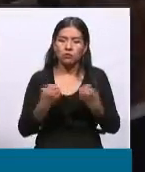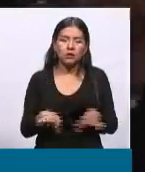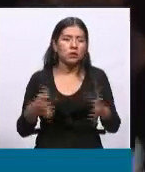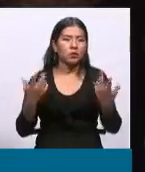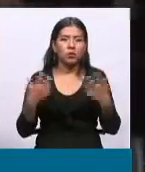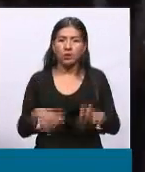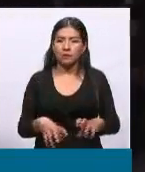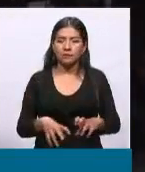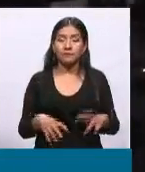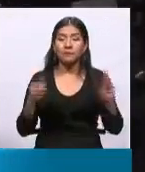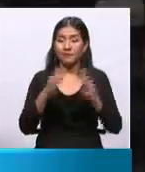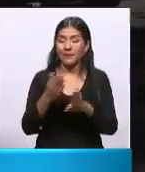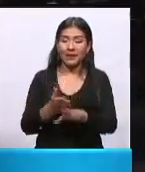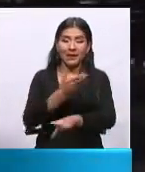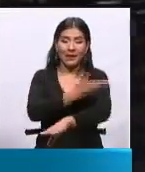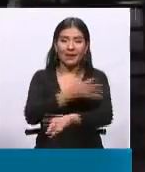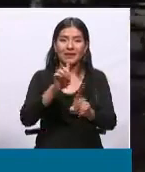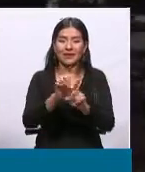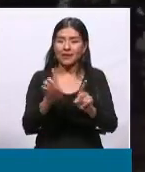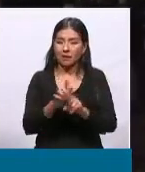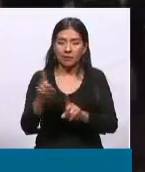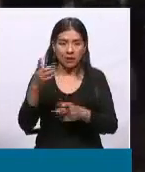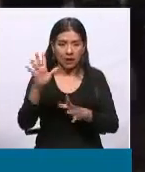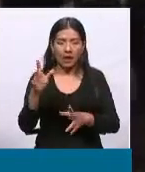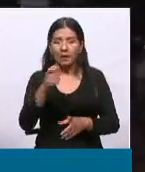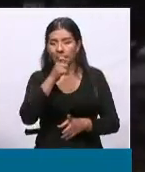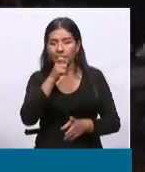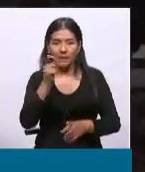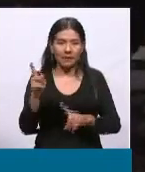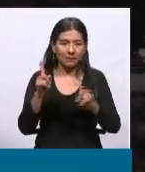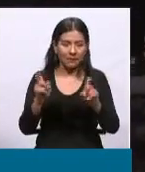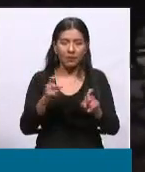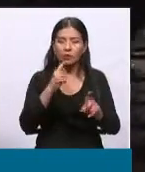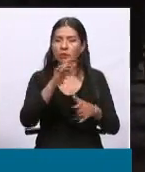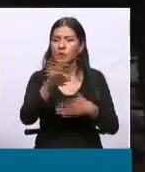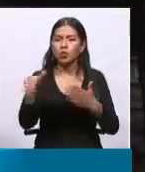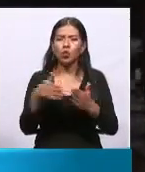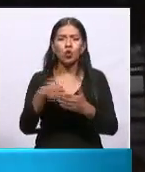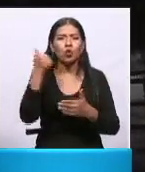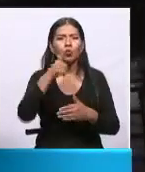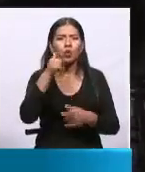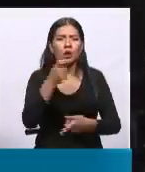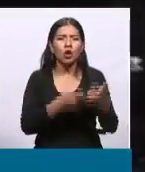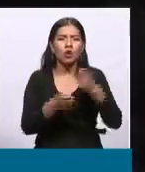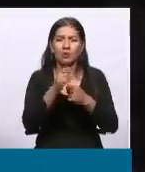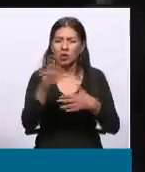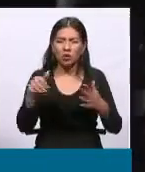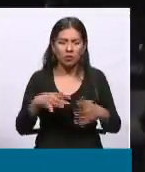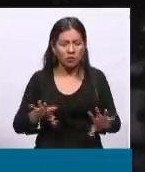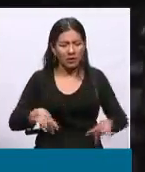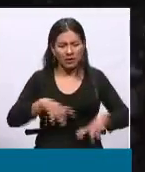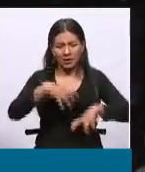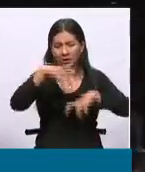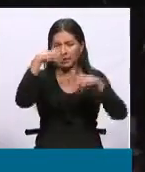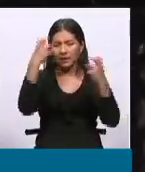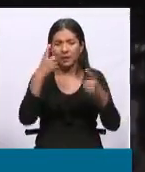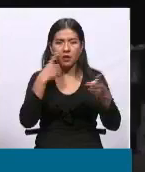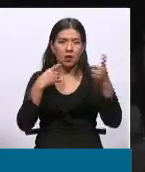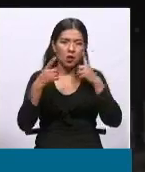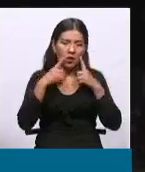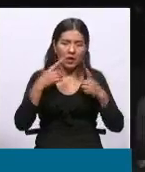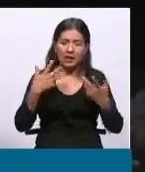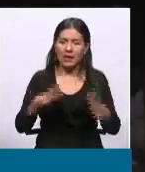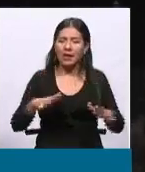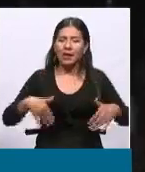de Filomeno Checo, se escuchaba a las mujeres comerciantes del Plan 3000 absolutamente indignadas y